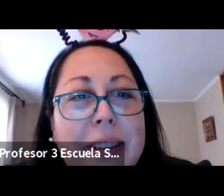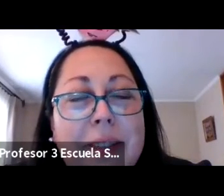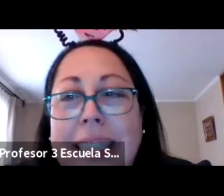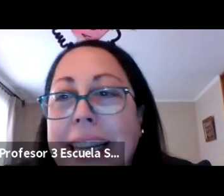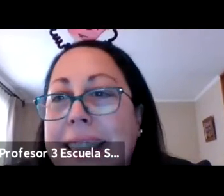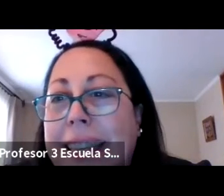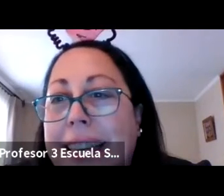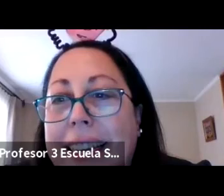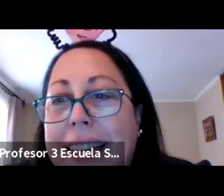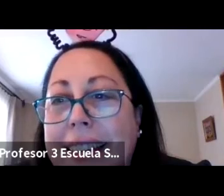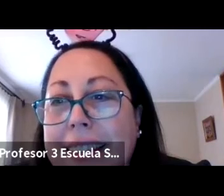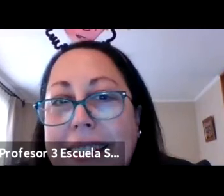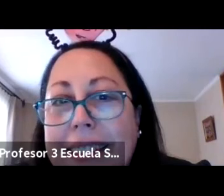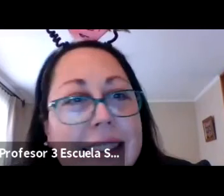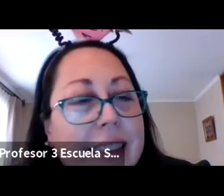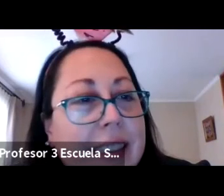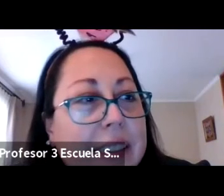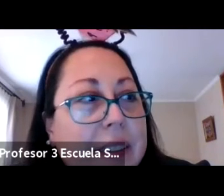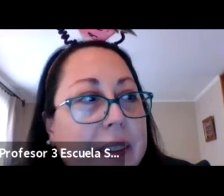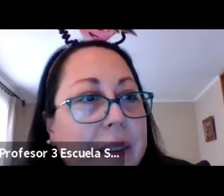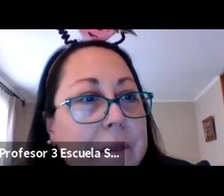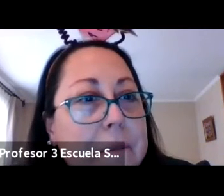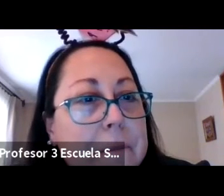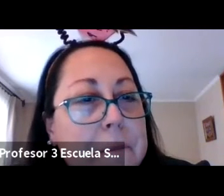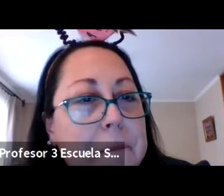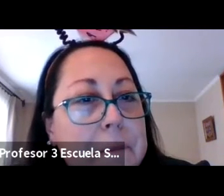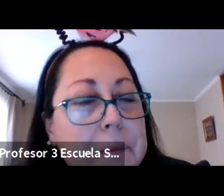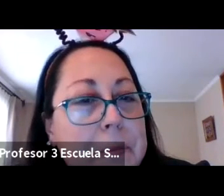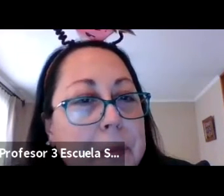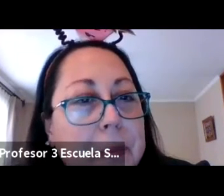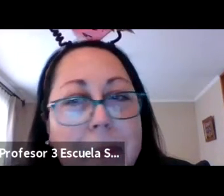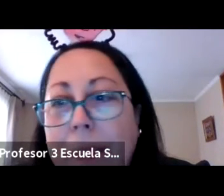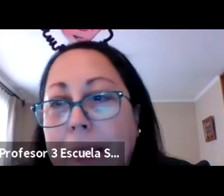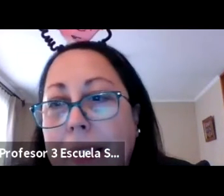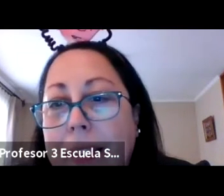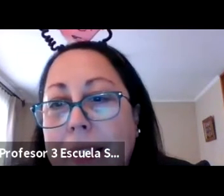Rosita no era. Vamos, Vicente.